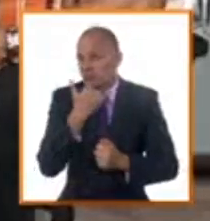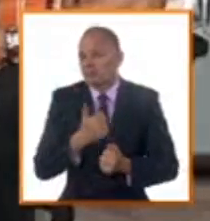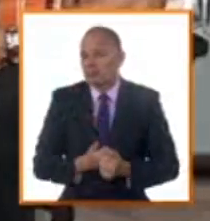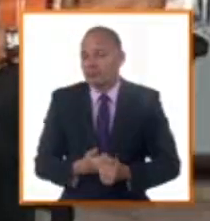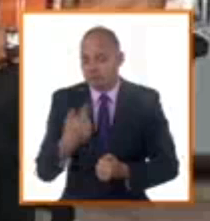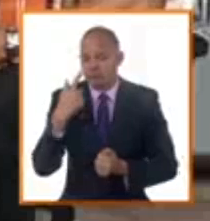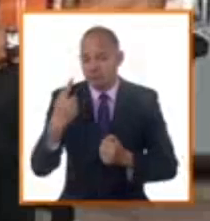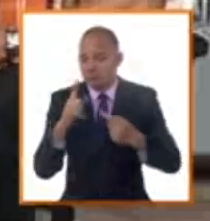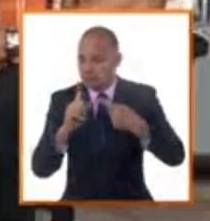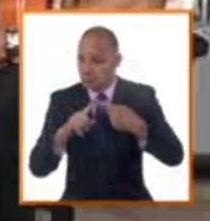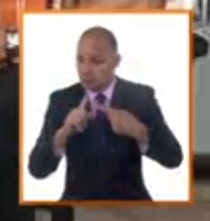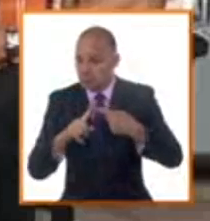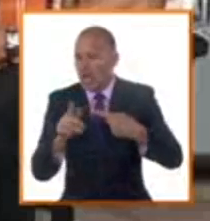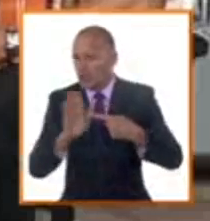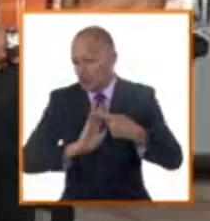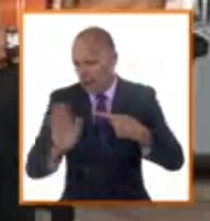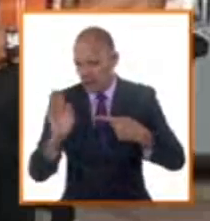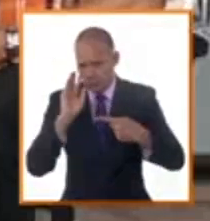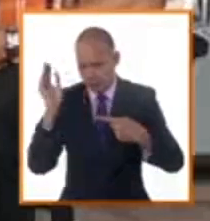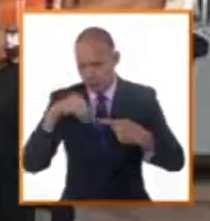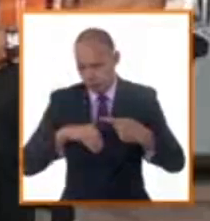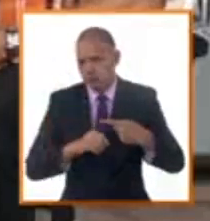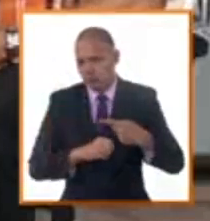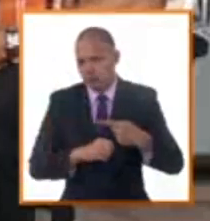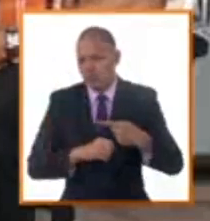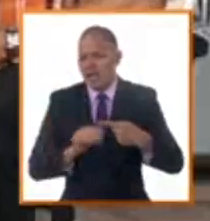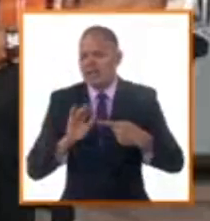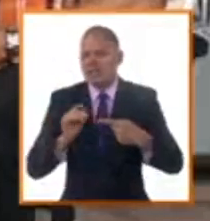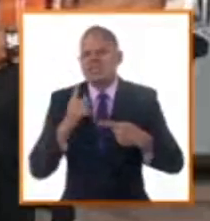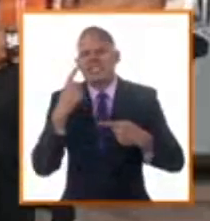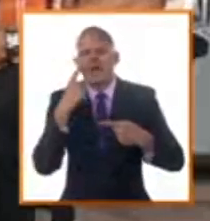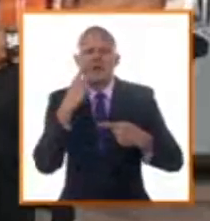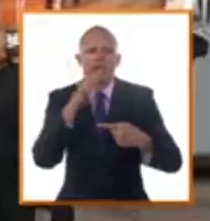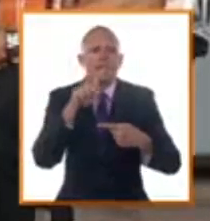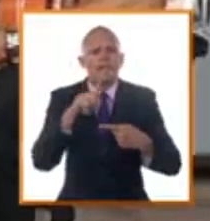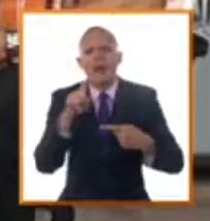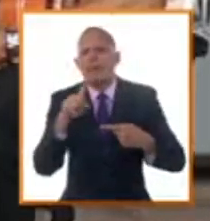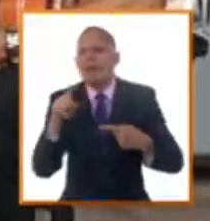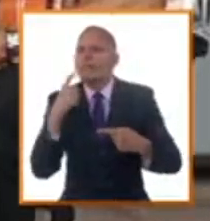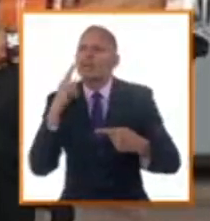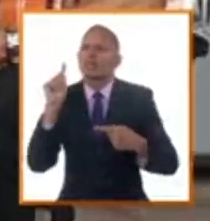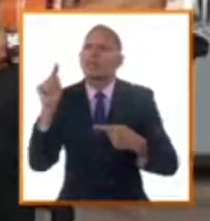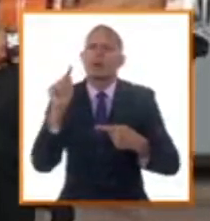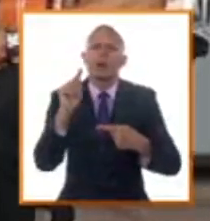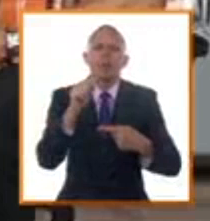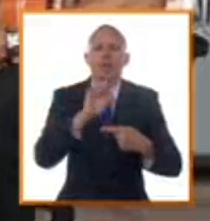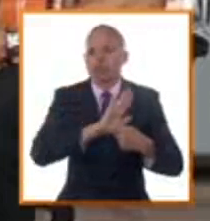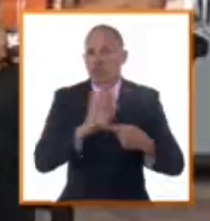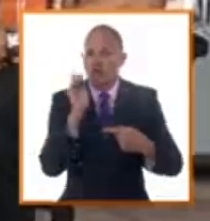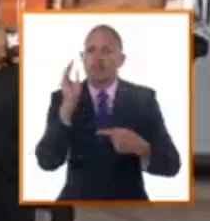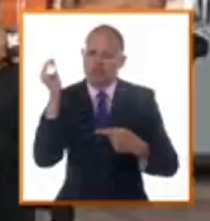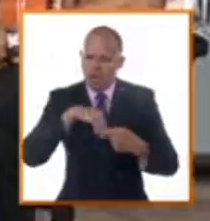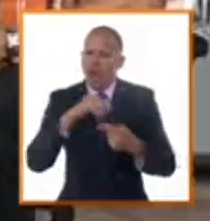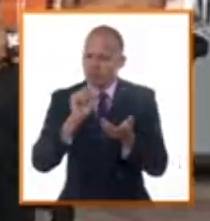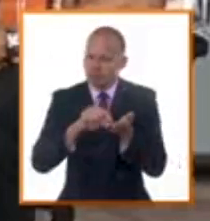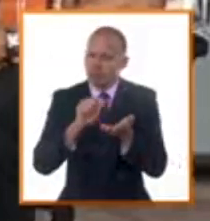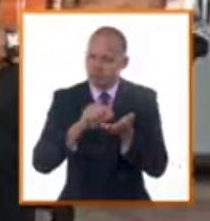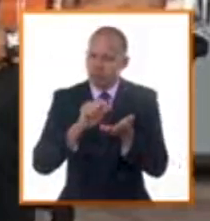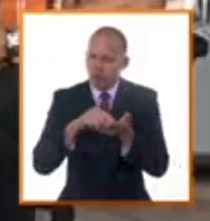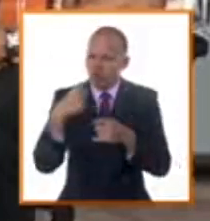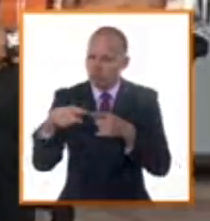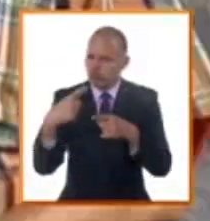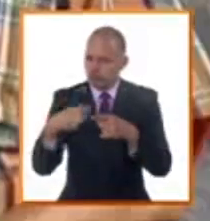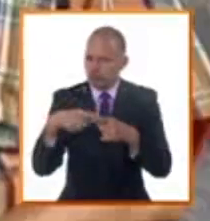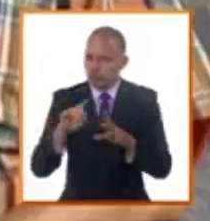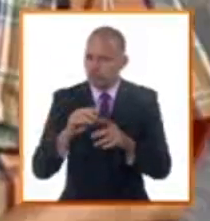vivienda contamos ya con un levantamiento que sigue a través de las labores de nuestras oficinas de